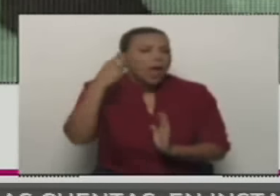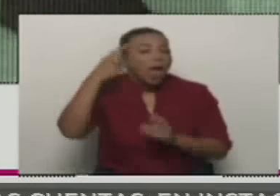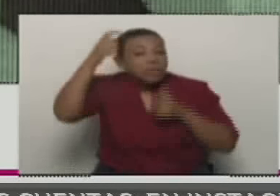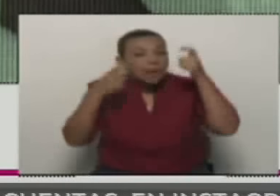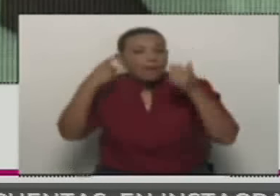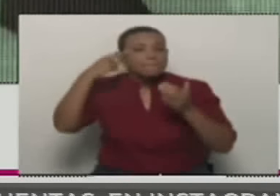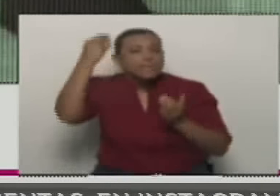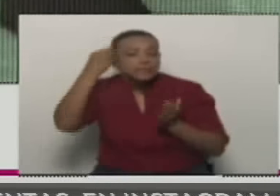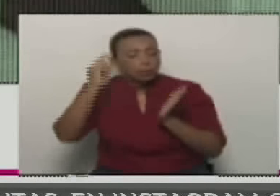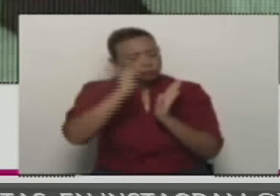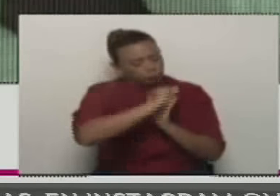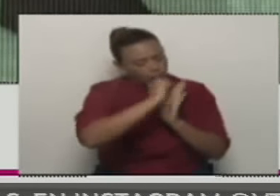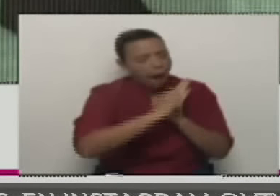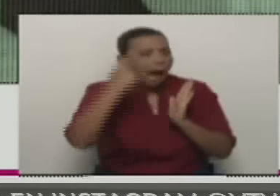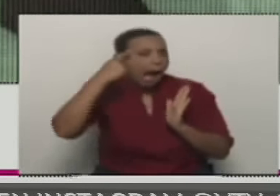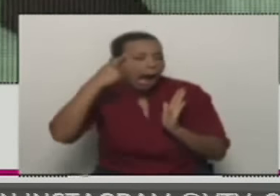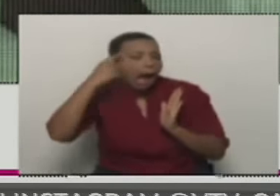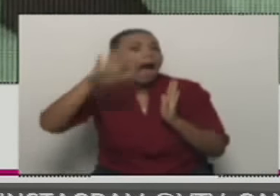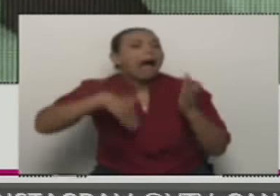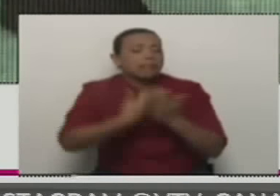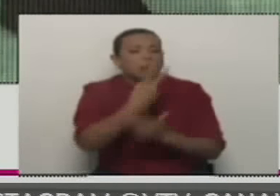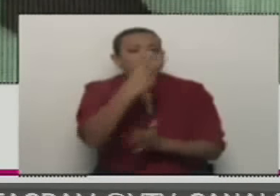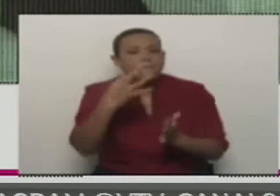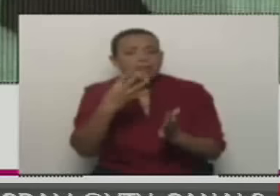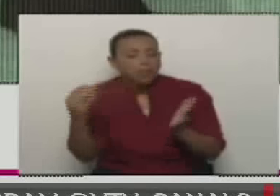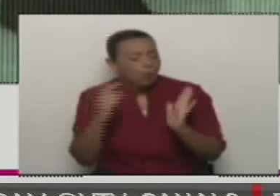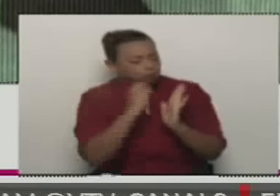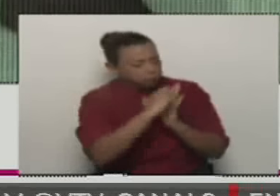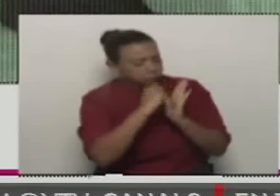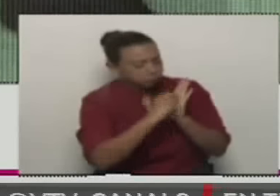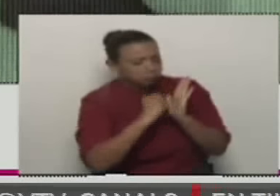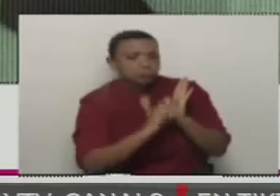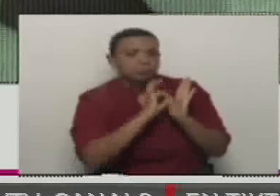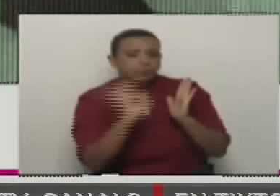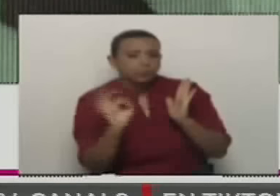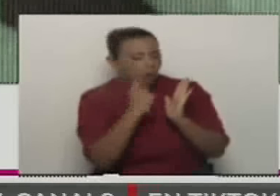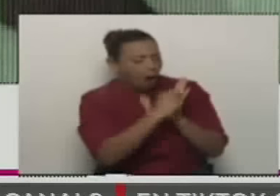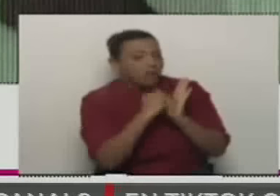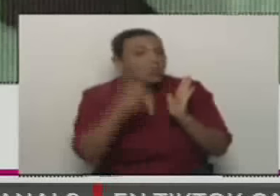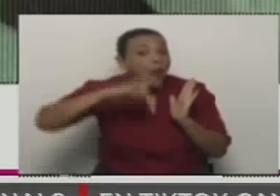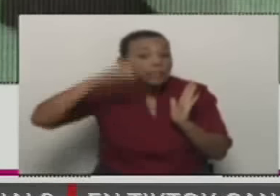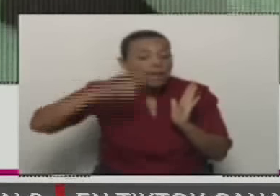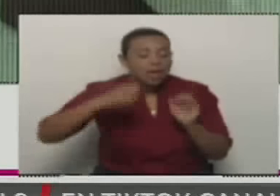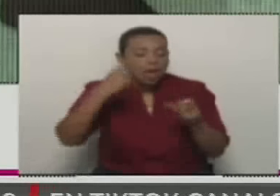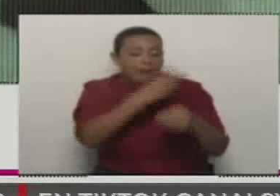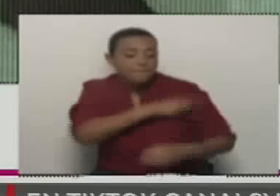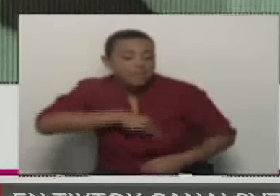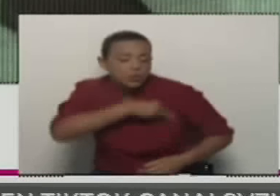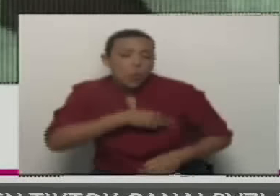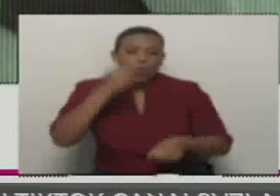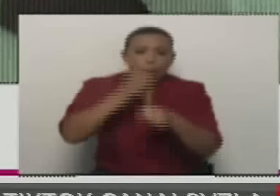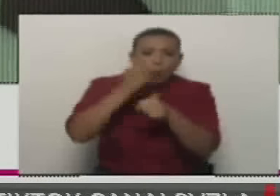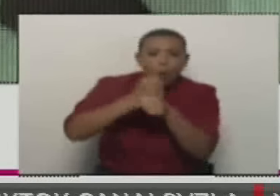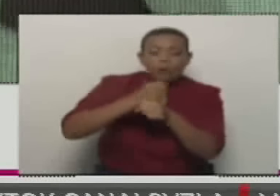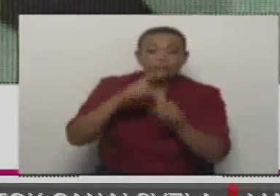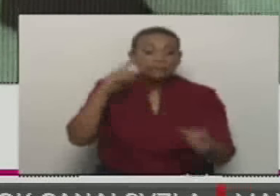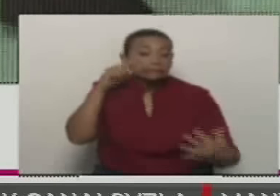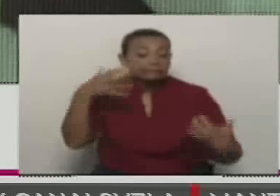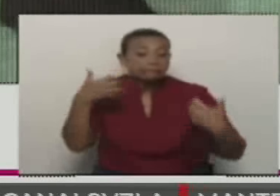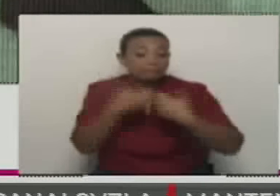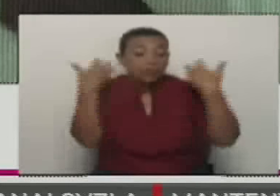de todos los objetivos, de todas las misiones, de todas las tareas, de todos los retos que